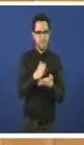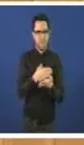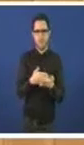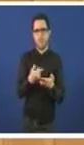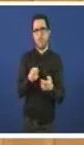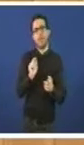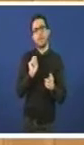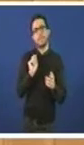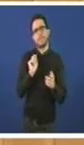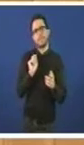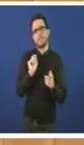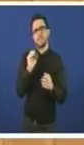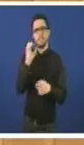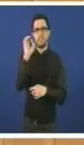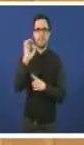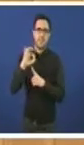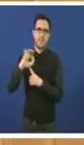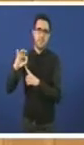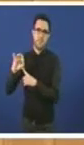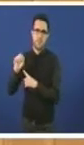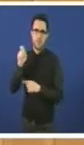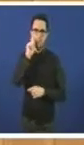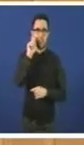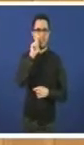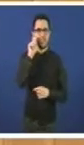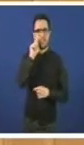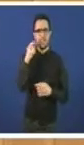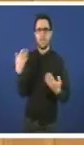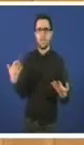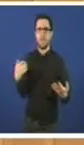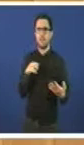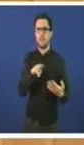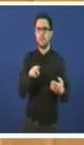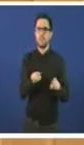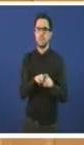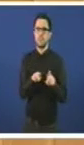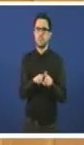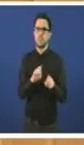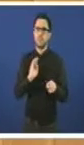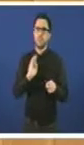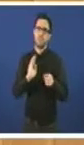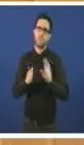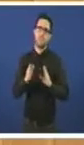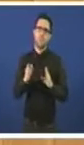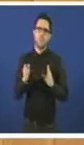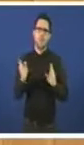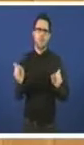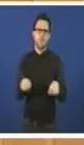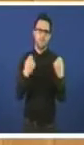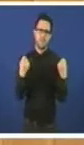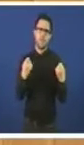que no me bilingüismo de forma de turba y barbarita un topónimo oficial como